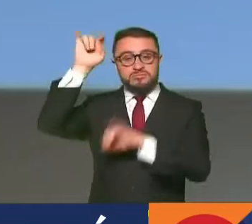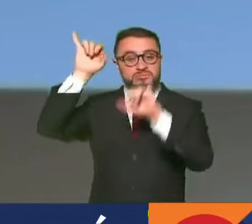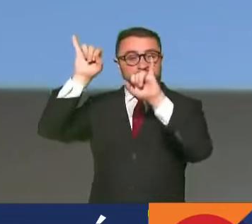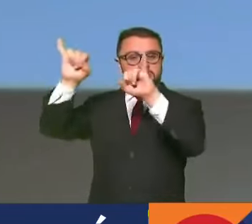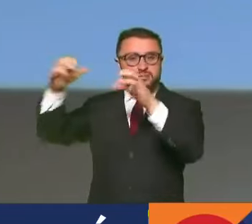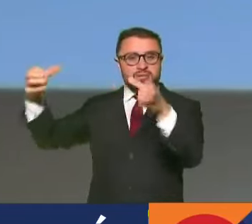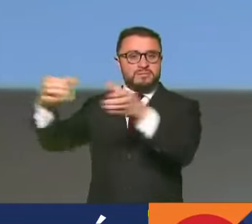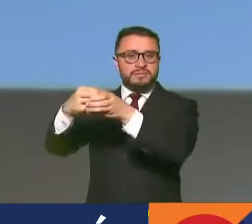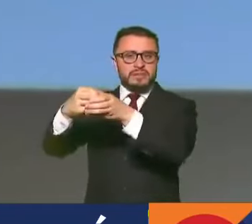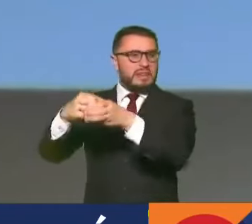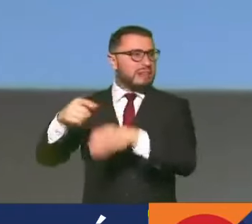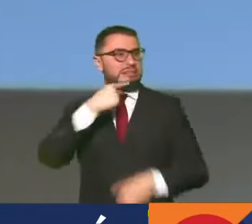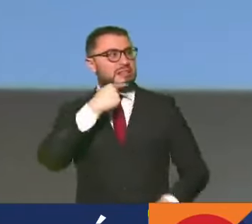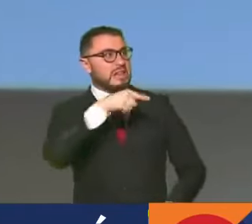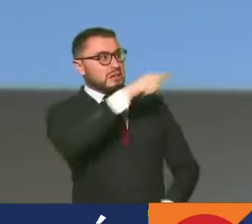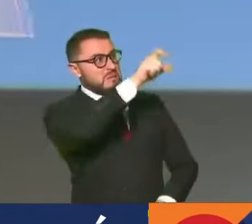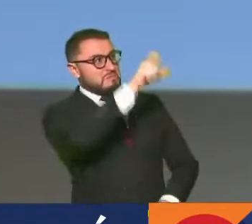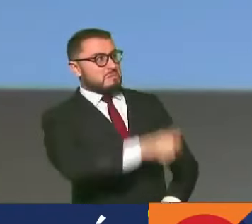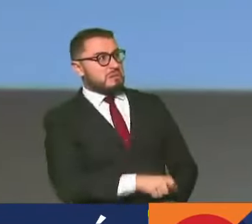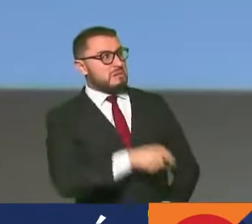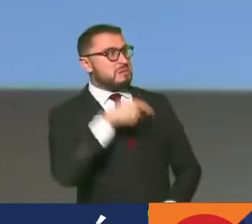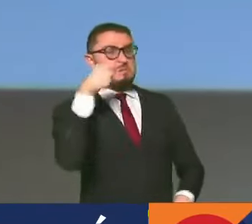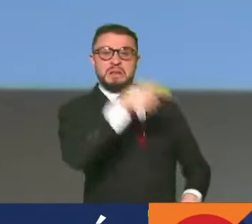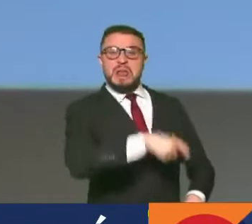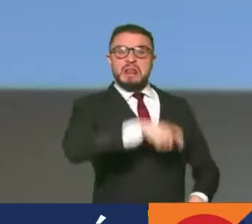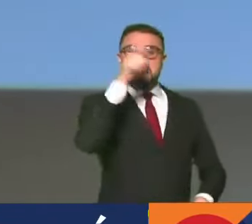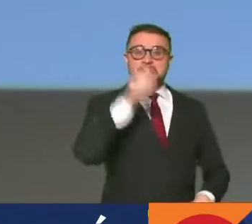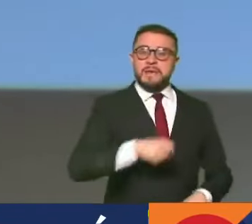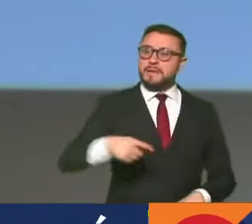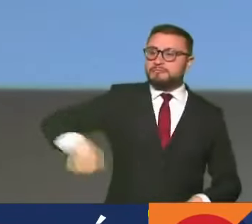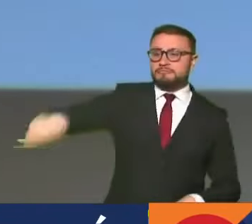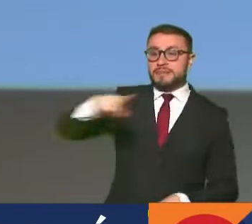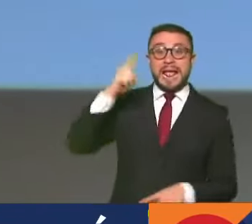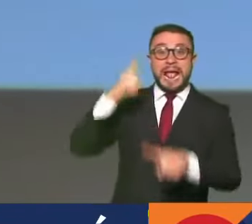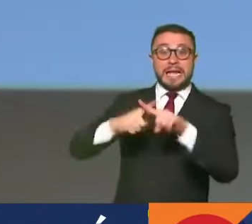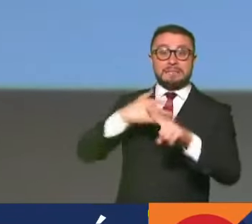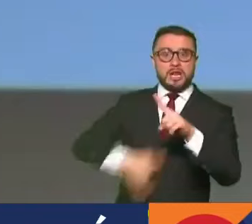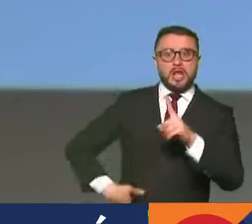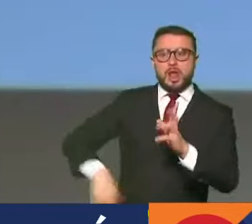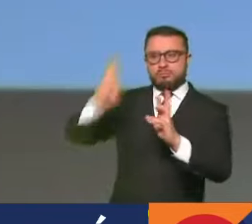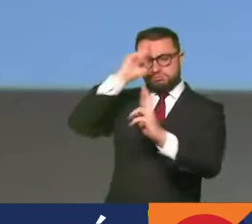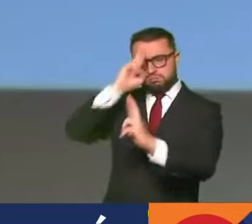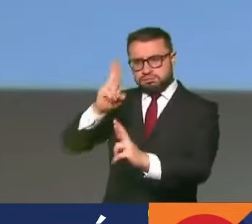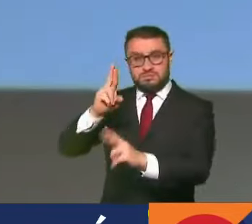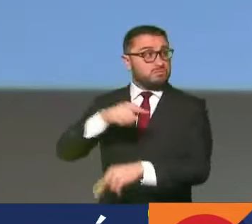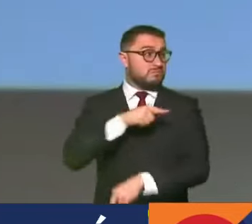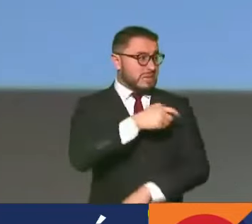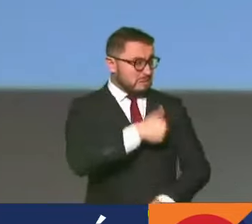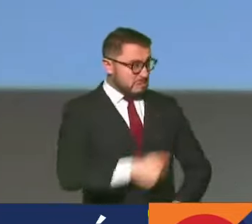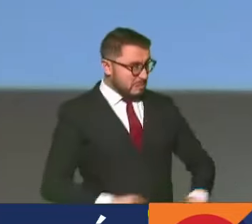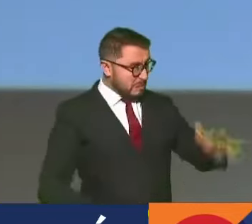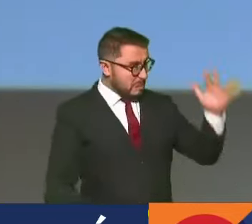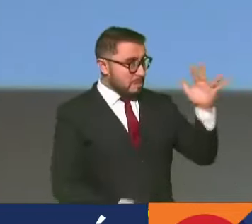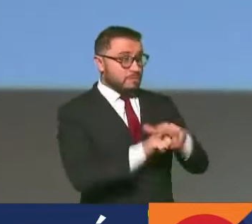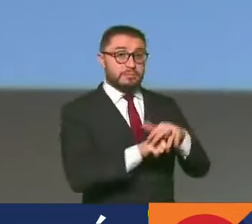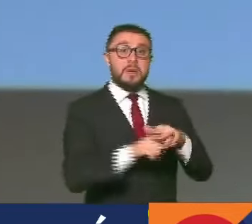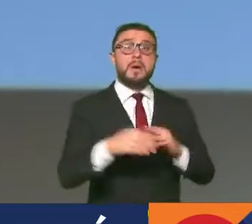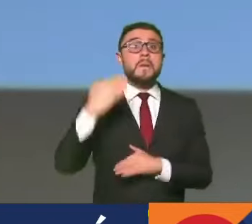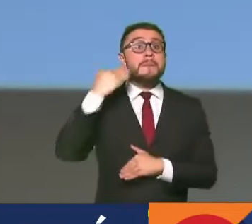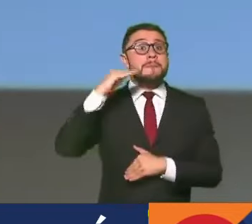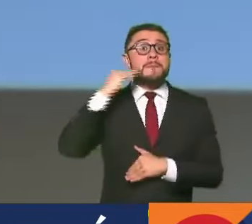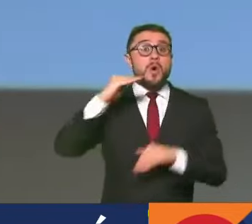hace ese tipo ahí? ¿Merece ser tratado como los demás presidentes de Colombia? No. La periodista no dice